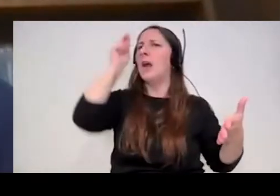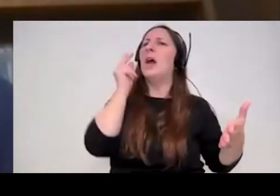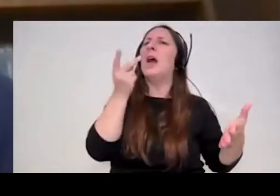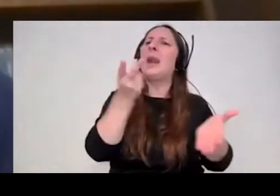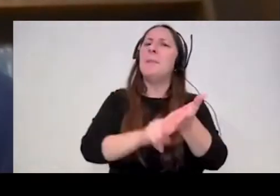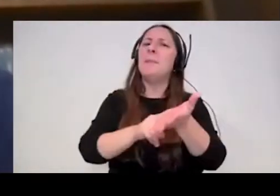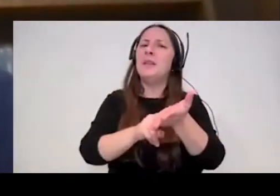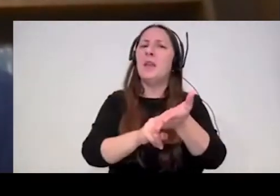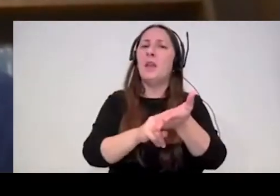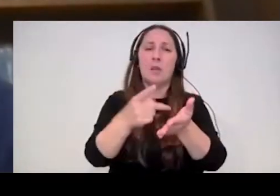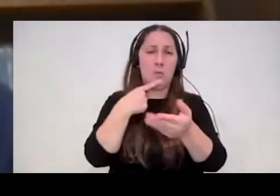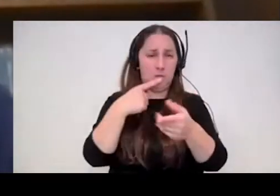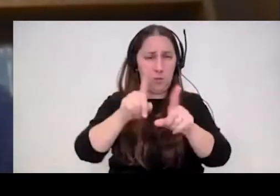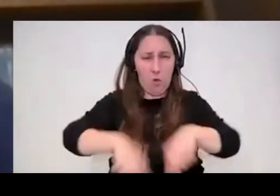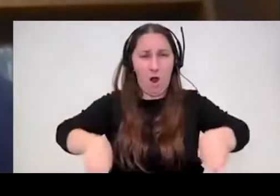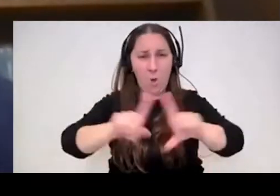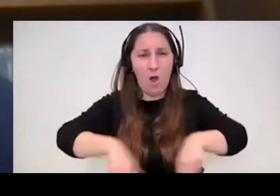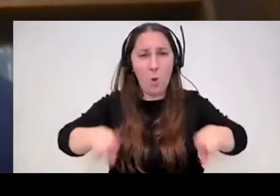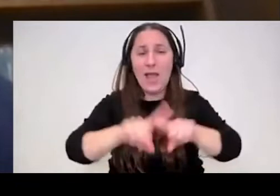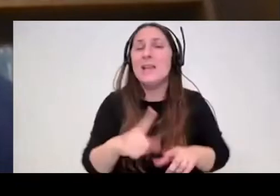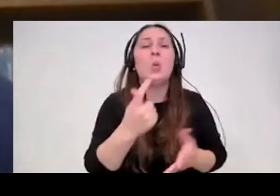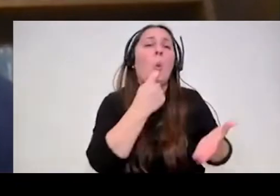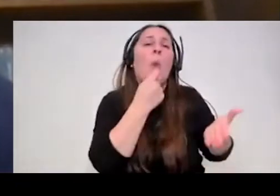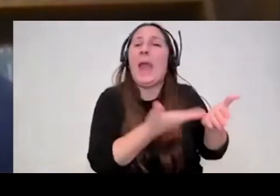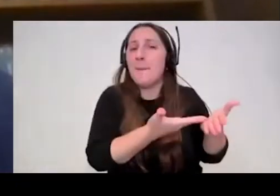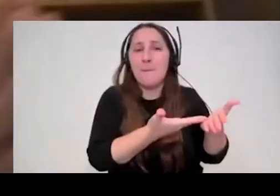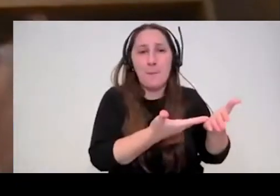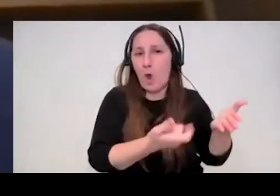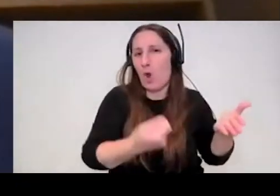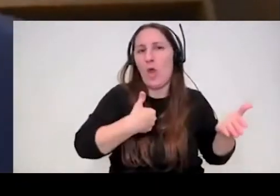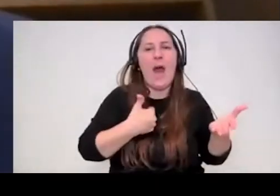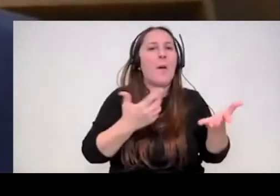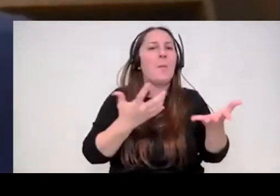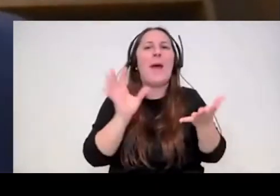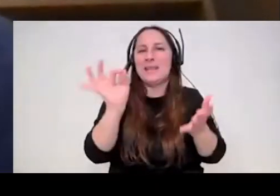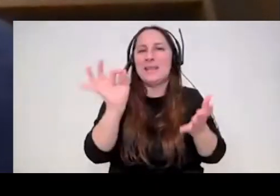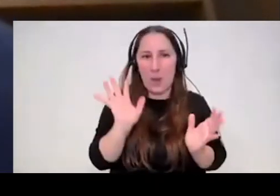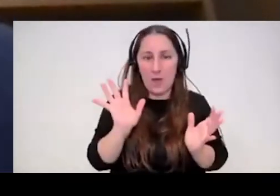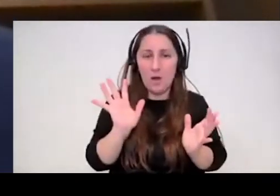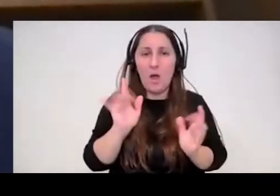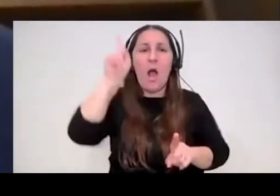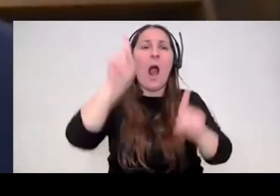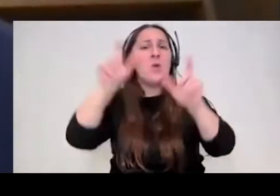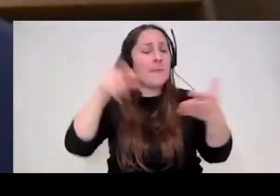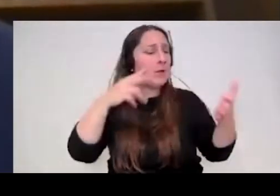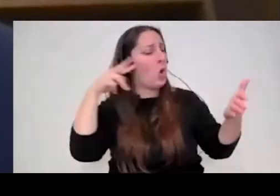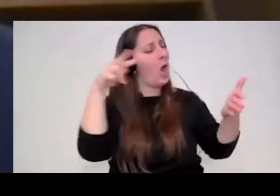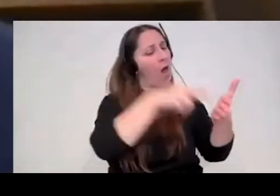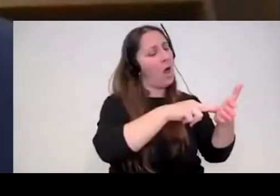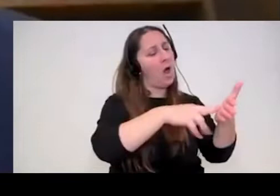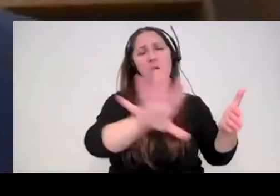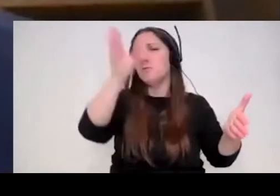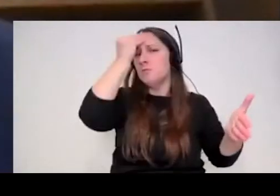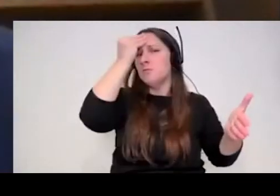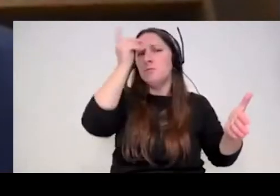un ejemplo que nos da una referencia importante. Pero algunos se quedaron ahí y otros evolucionaron en otro